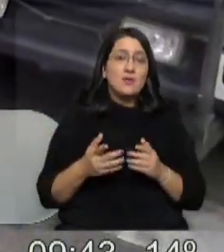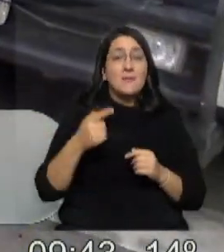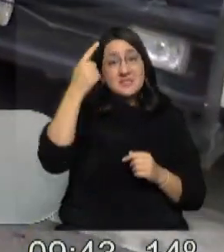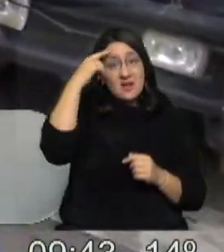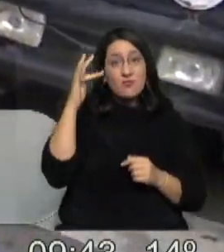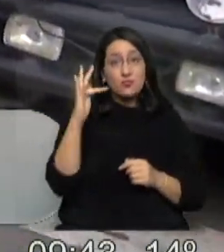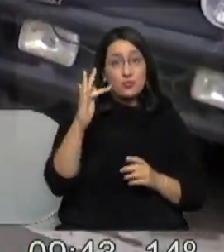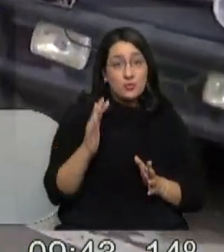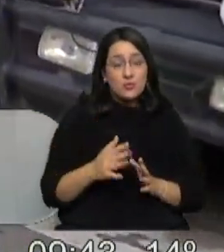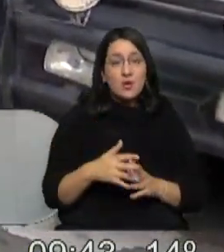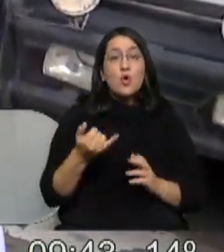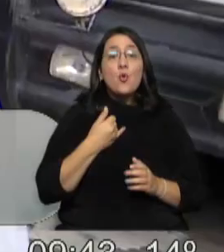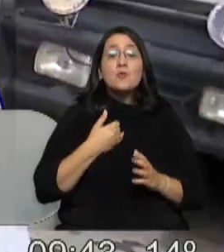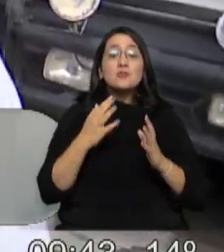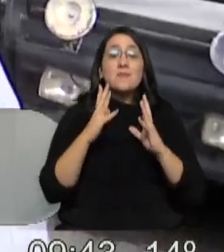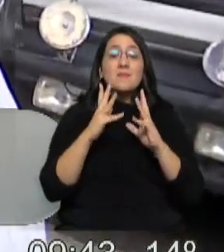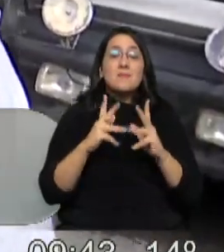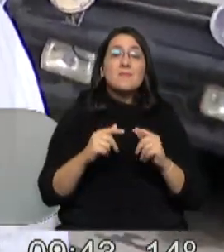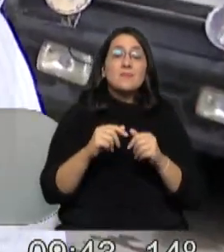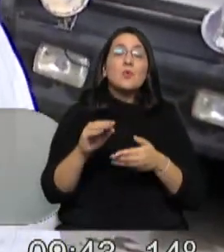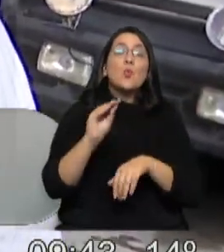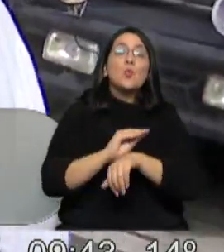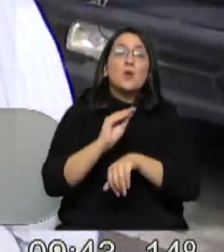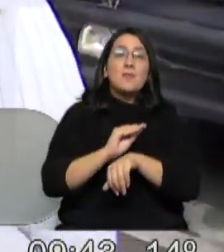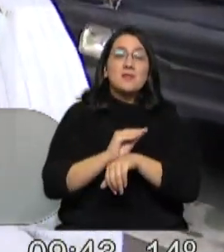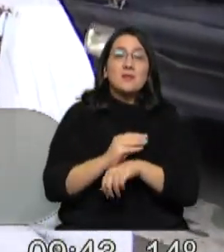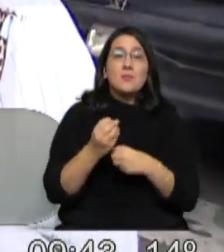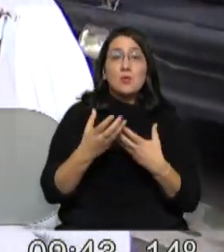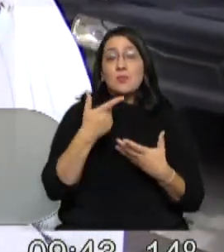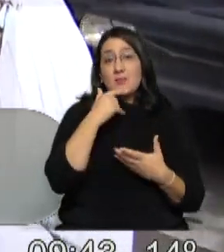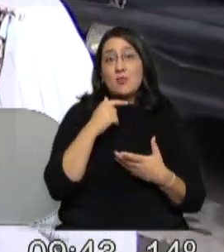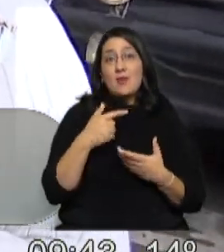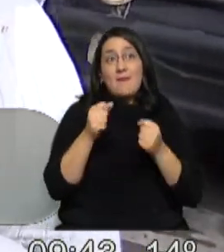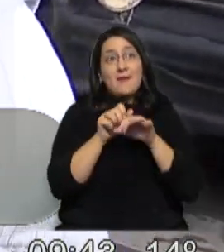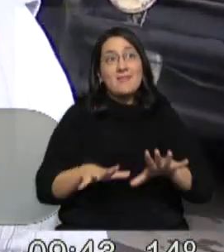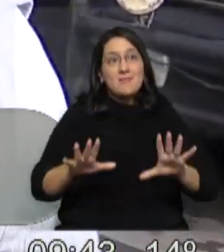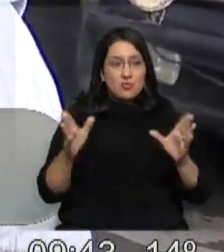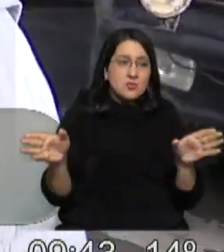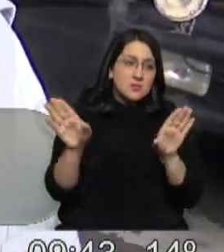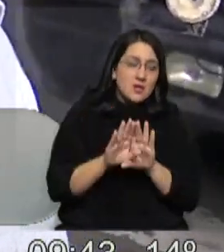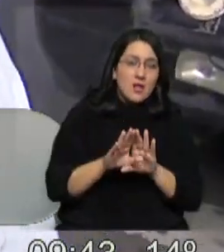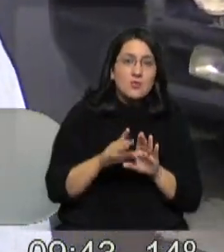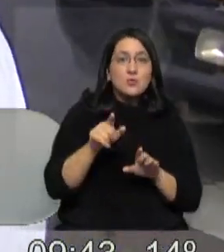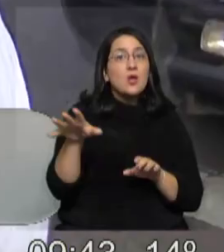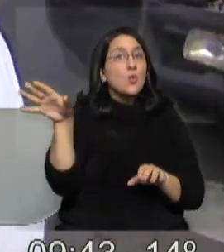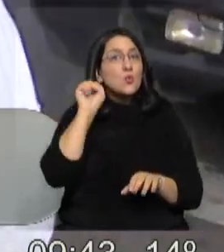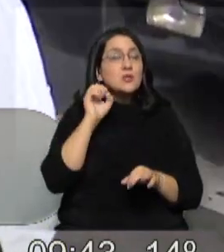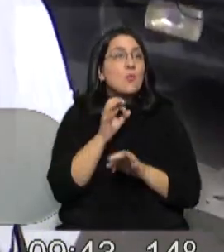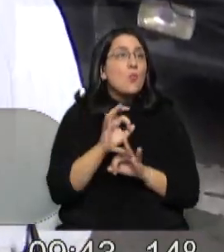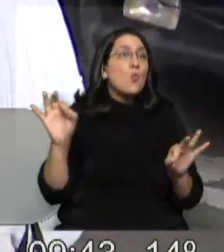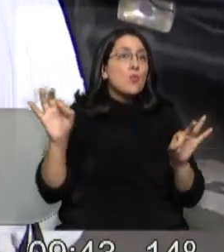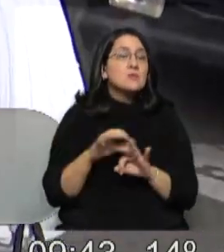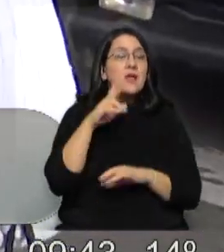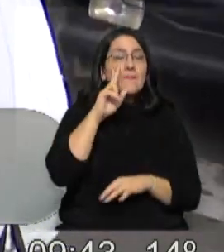nos administramos culturalmente, no? La cultura que fue tan importante en la pandemia, estábamos todos encerrados, vecina, escucha música, tiene tiempo libre, le mete